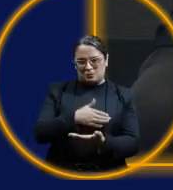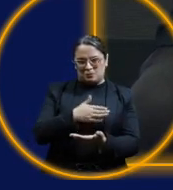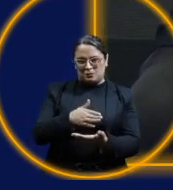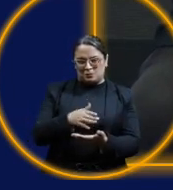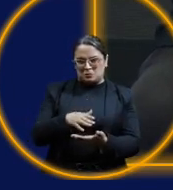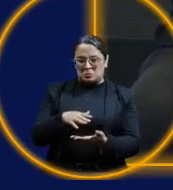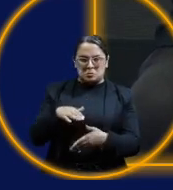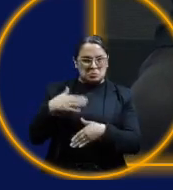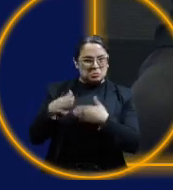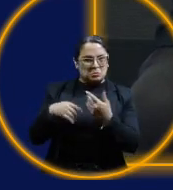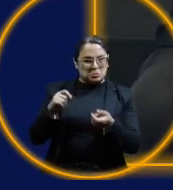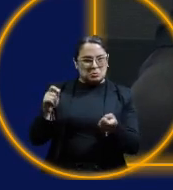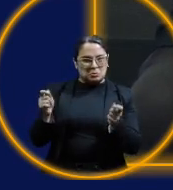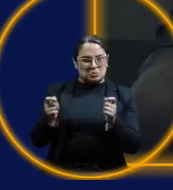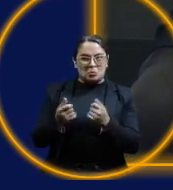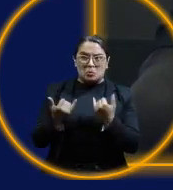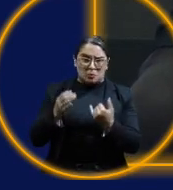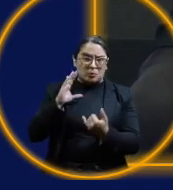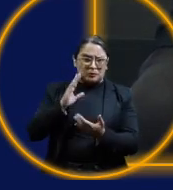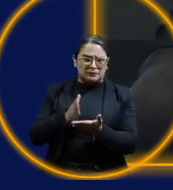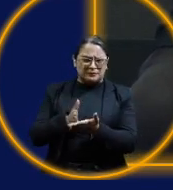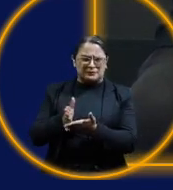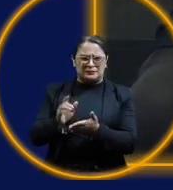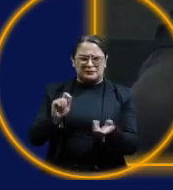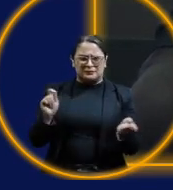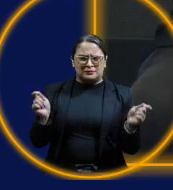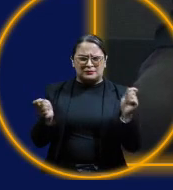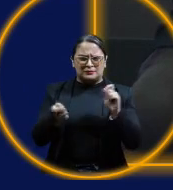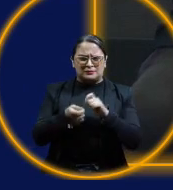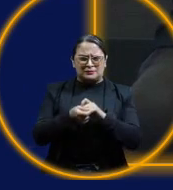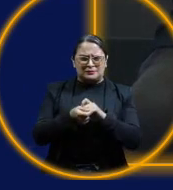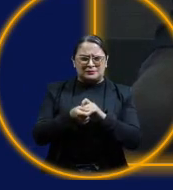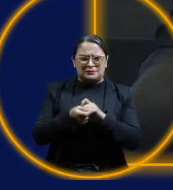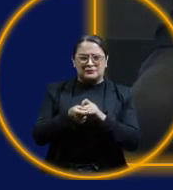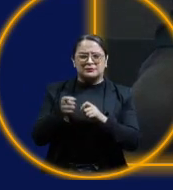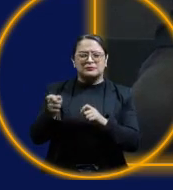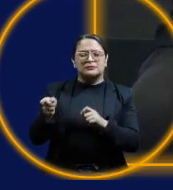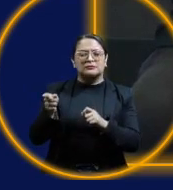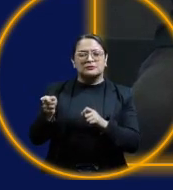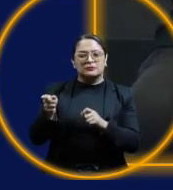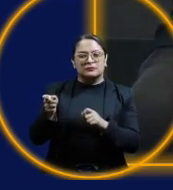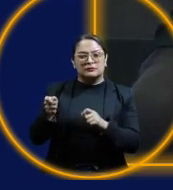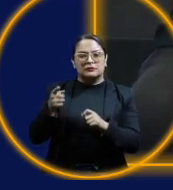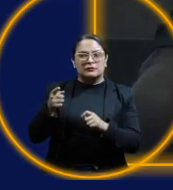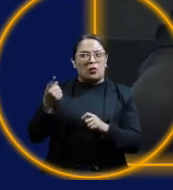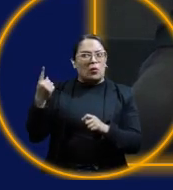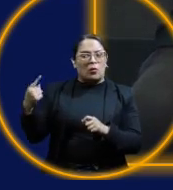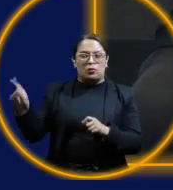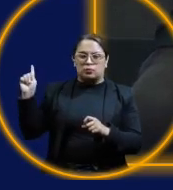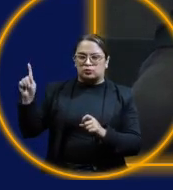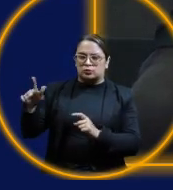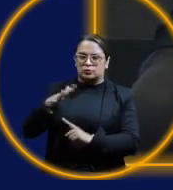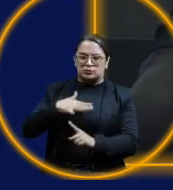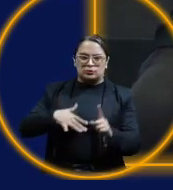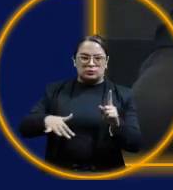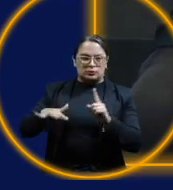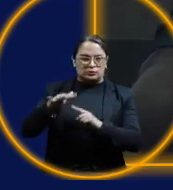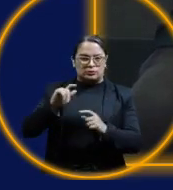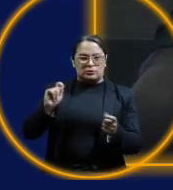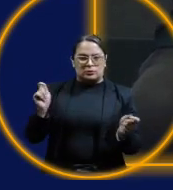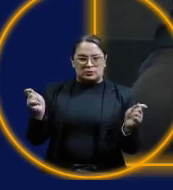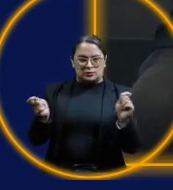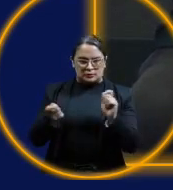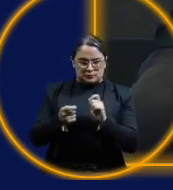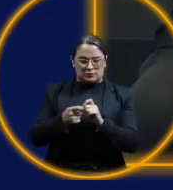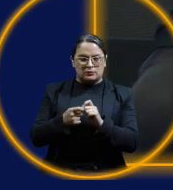cosas estaban cambiando y las cosas Todavía siguen cambiando sin duda Pero en esa época era como otro ámbito totalmente todo cambiaba por